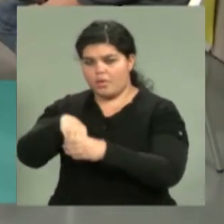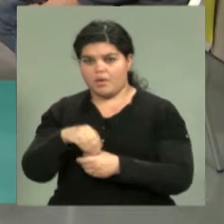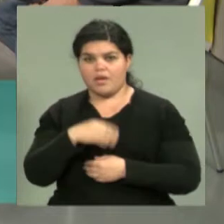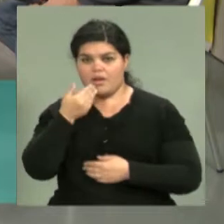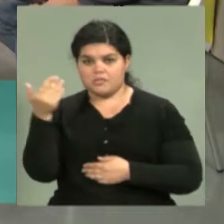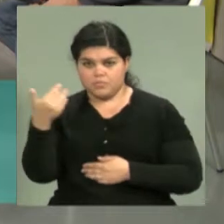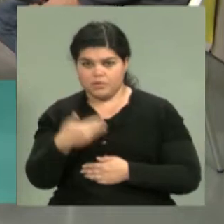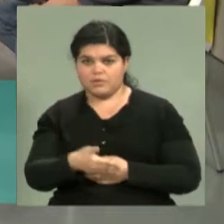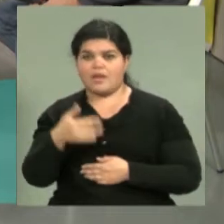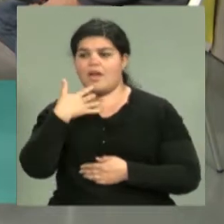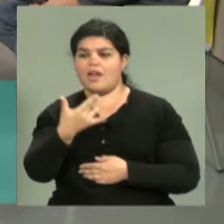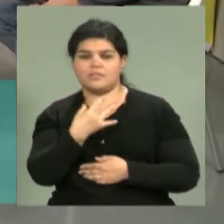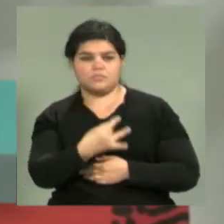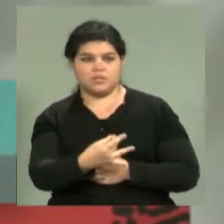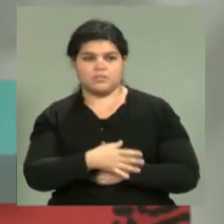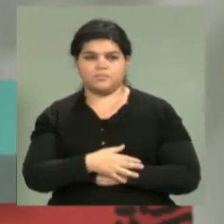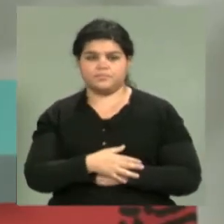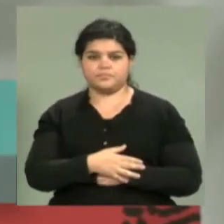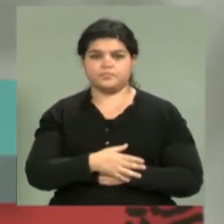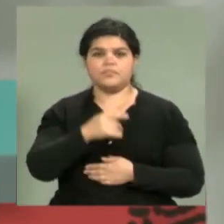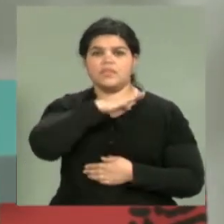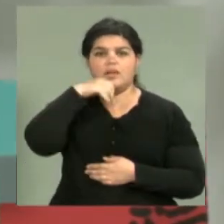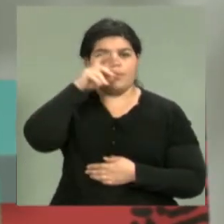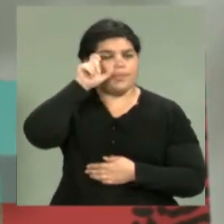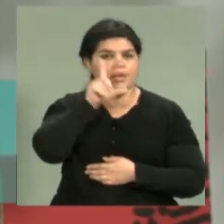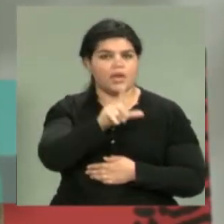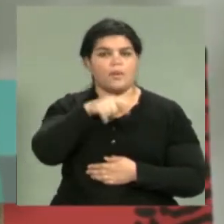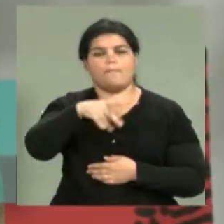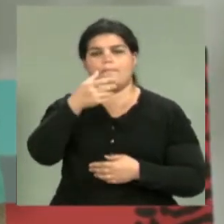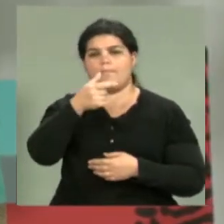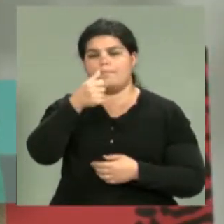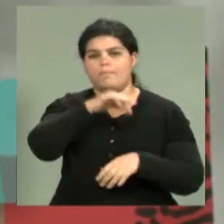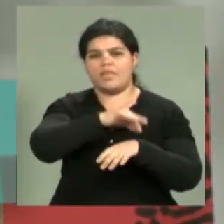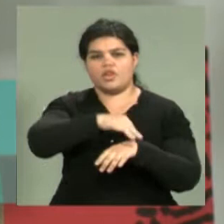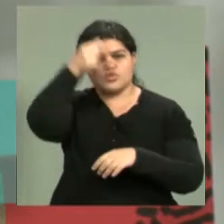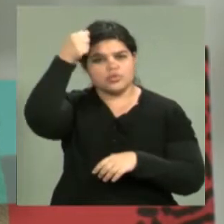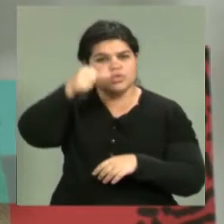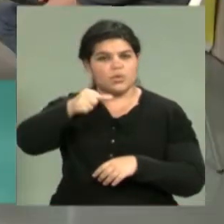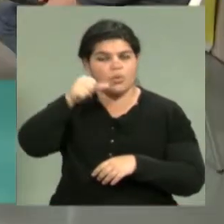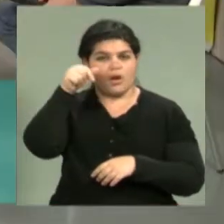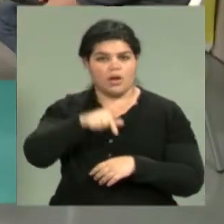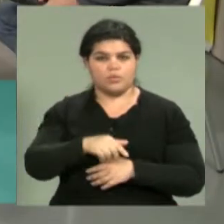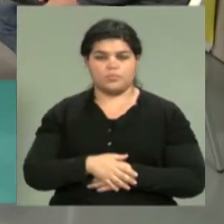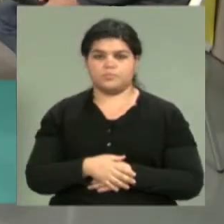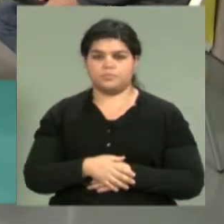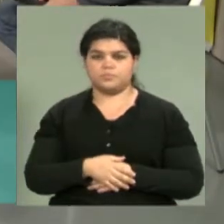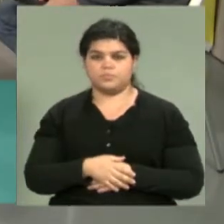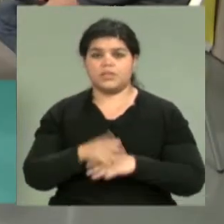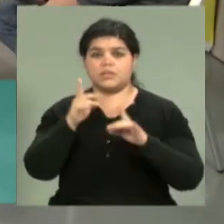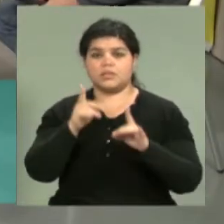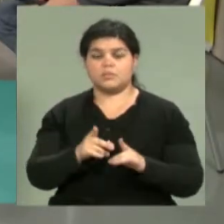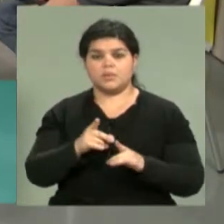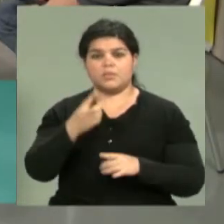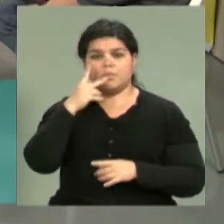la invitación. Javier Ortiz, médico neurocirujano del Hospital Italiano. Javier, Buenas muchas tardes. Gracias por estar acá. Gracias por la invitación. Bien, Viviana